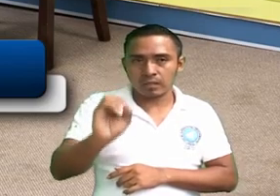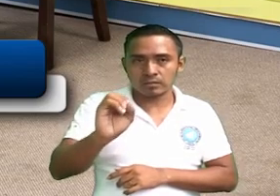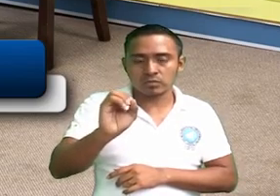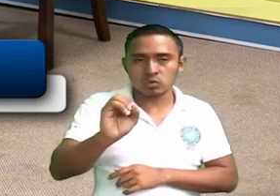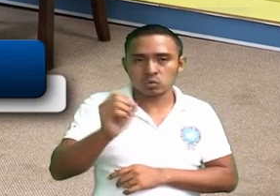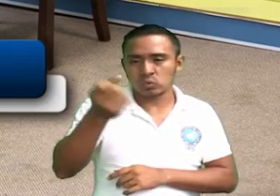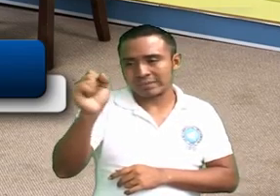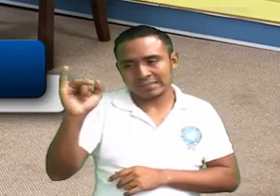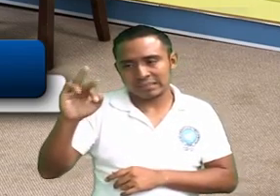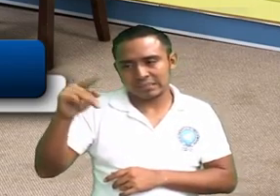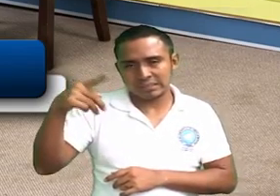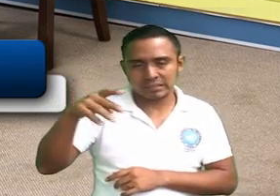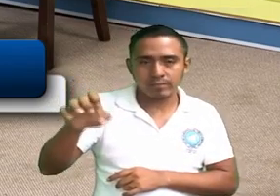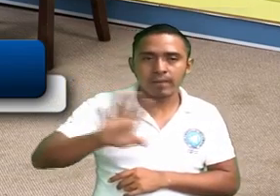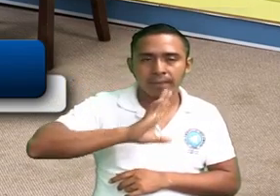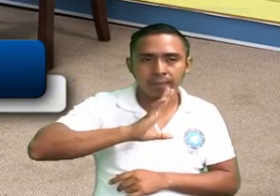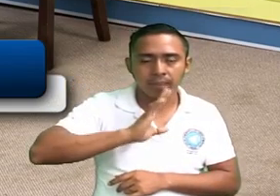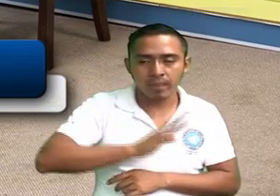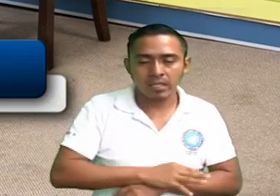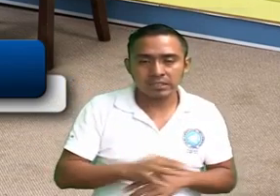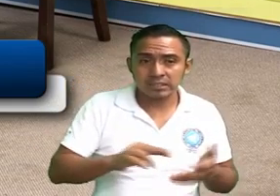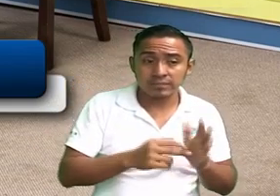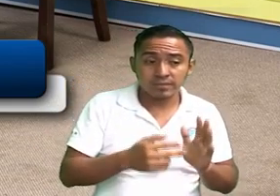decía yo anteriormente. Ahora,